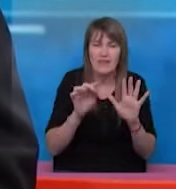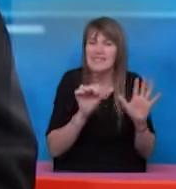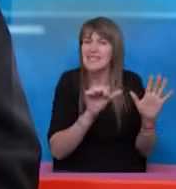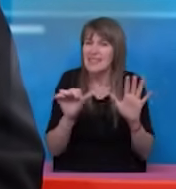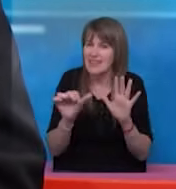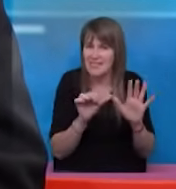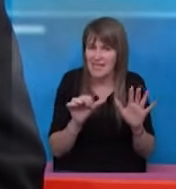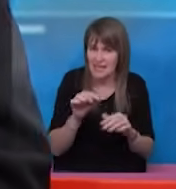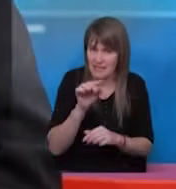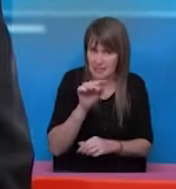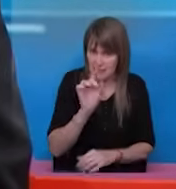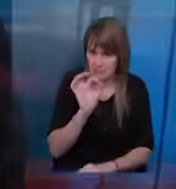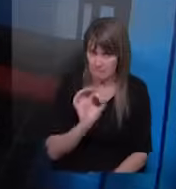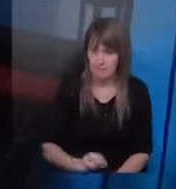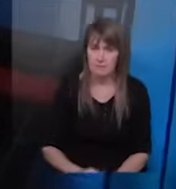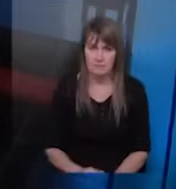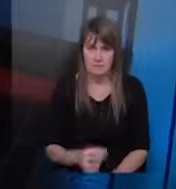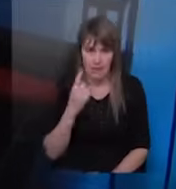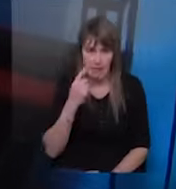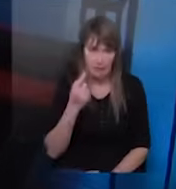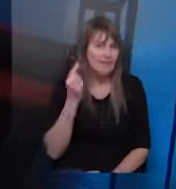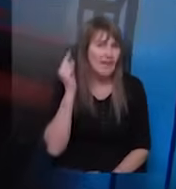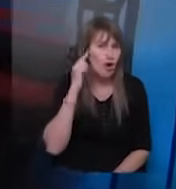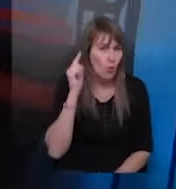menor tener en cuenta eso. Vamos a escucharlo y vamos a verlo.